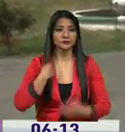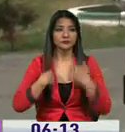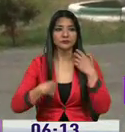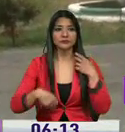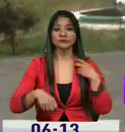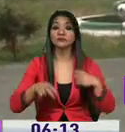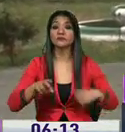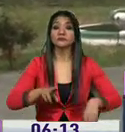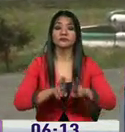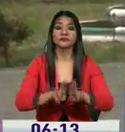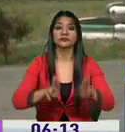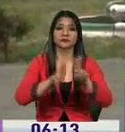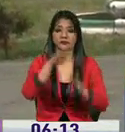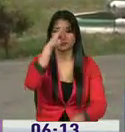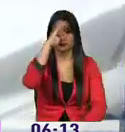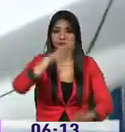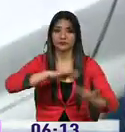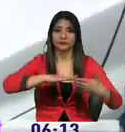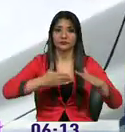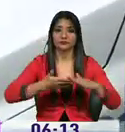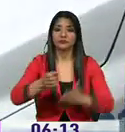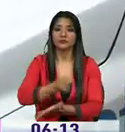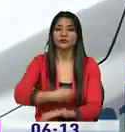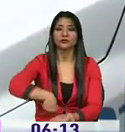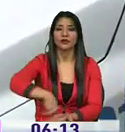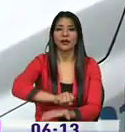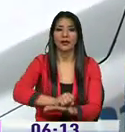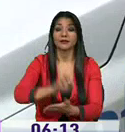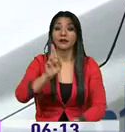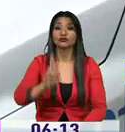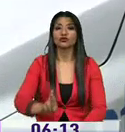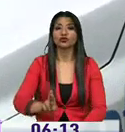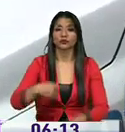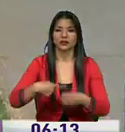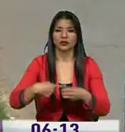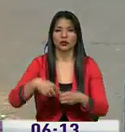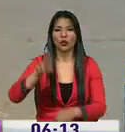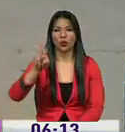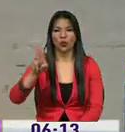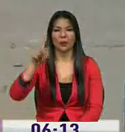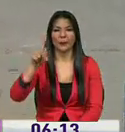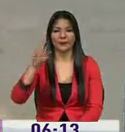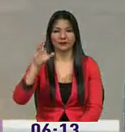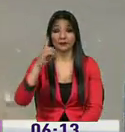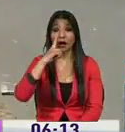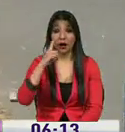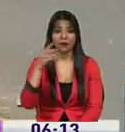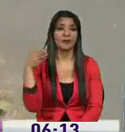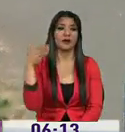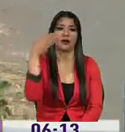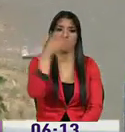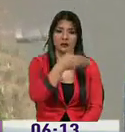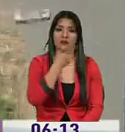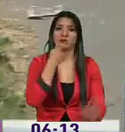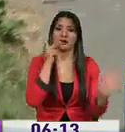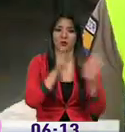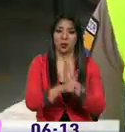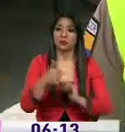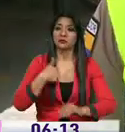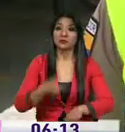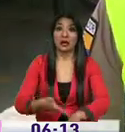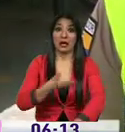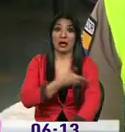de policía comunitaria de Solanda, al sur de Quito, llegó un hombre quien denunció que habría sido víctima de un robo.